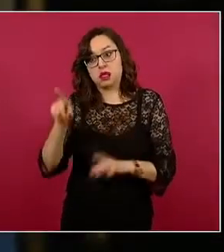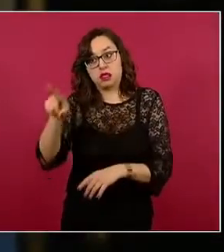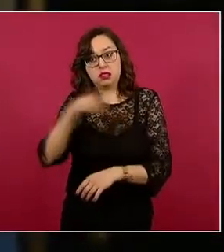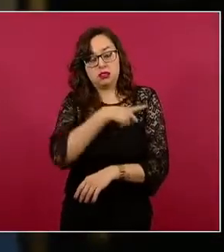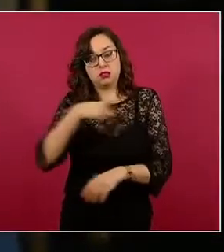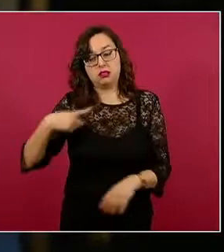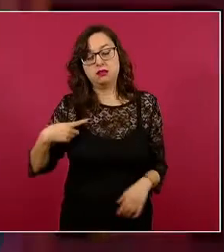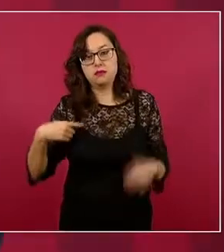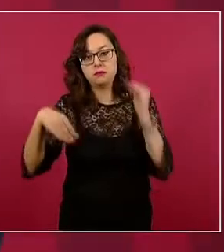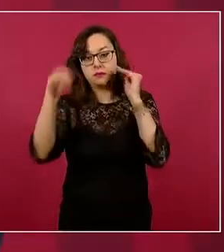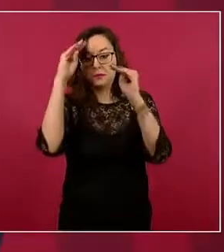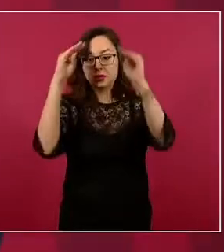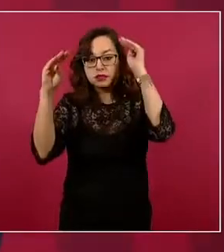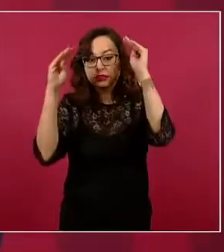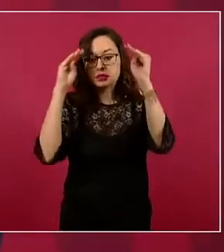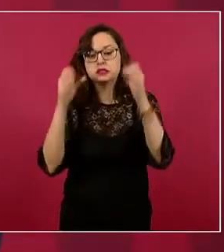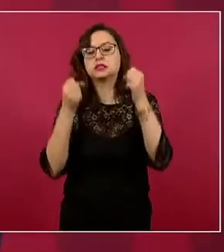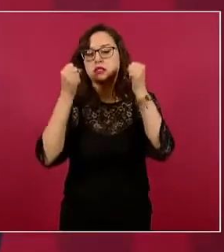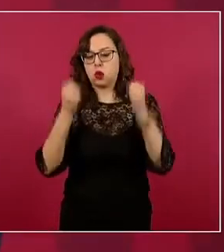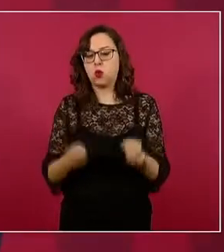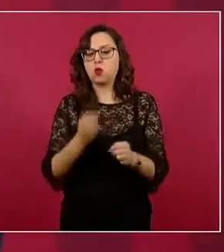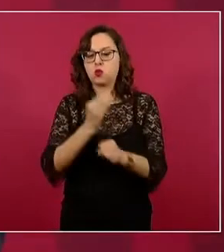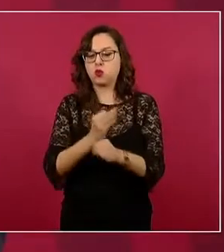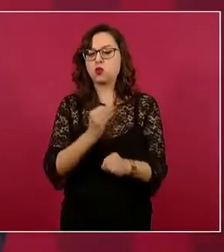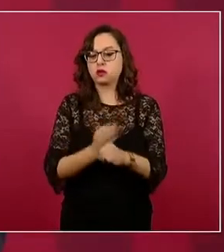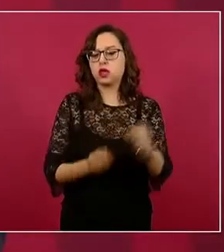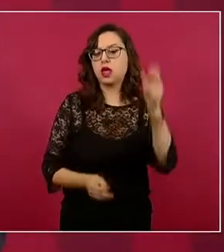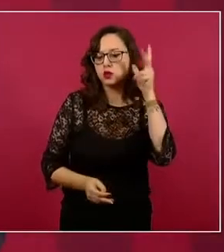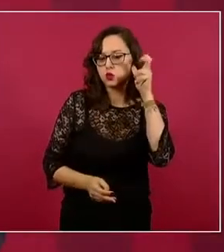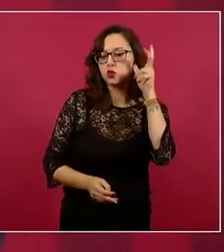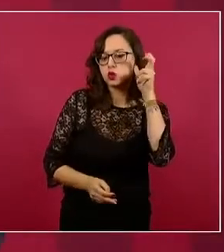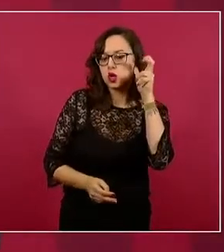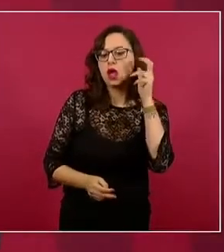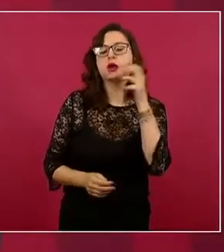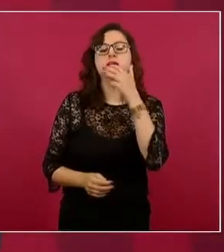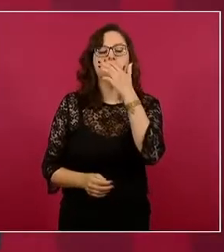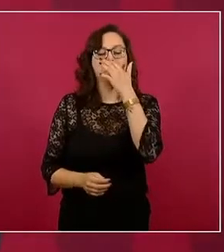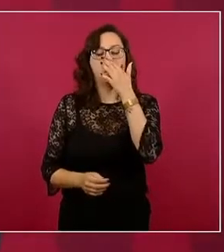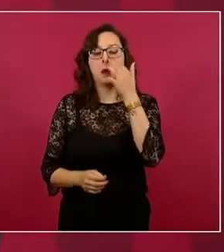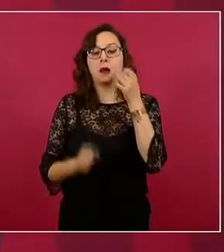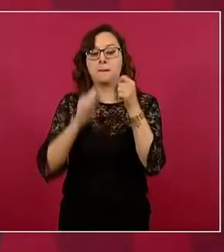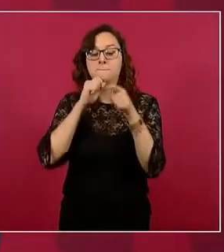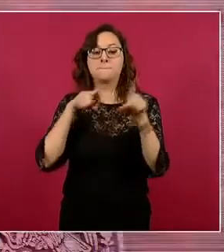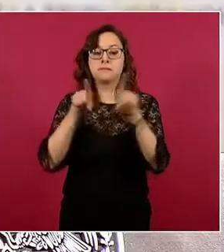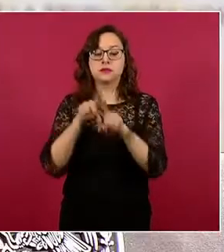escuchando o va a tener la información. Lo mismo el director de la Comisión Federal de